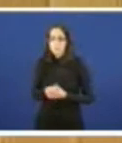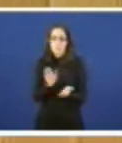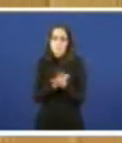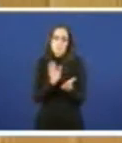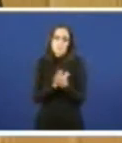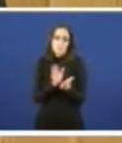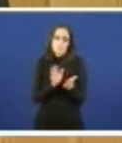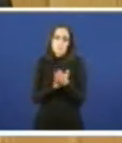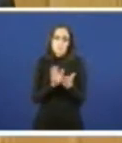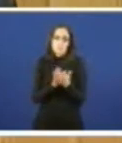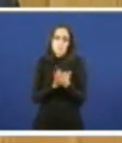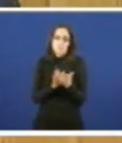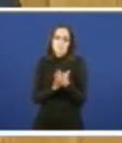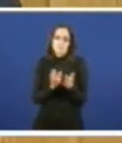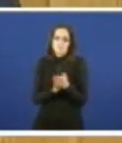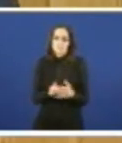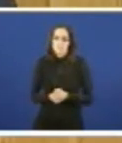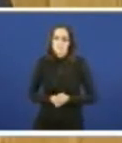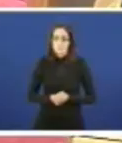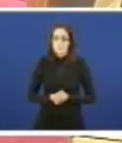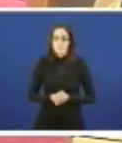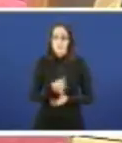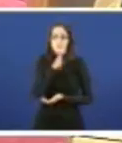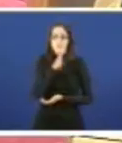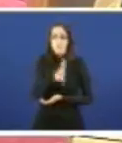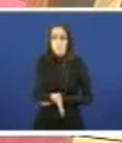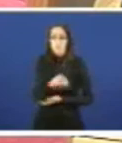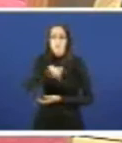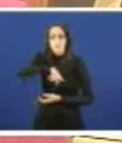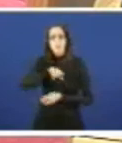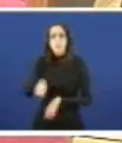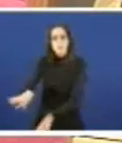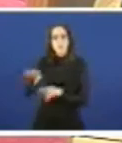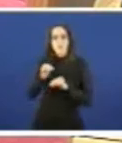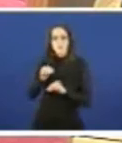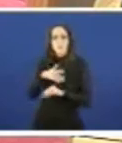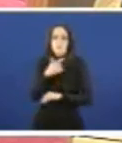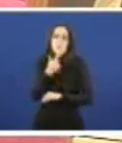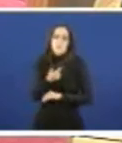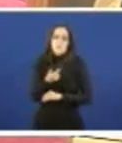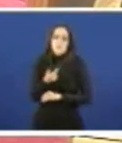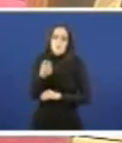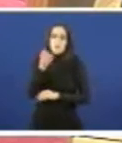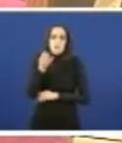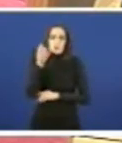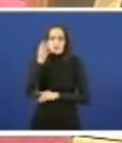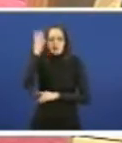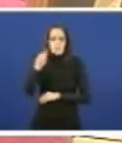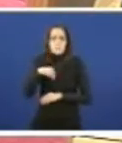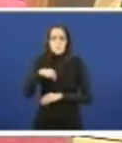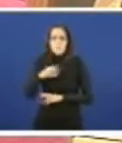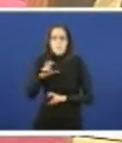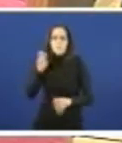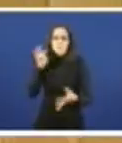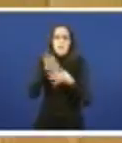señora Adán, nosotros entendemos que calquera iniciativa sobre